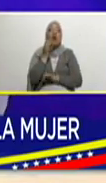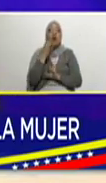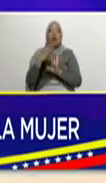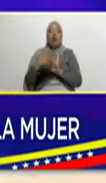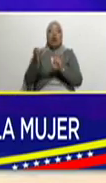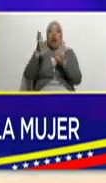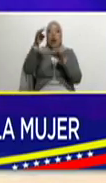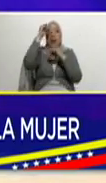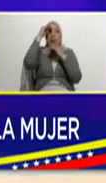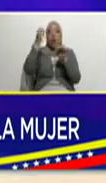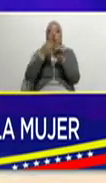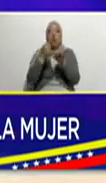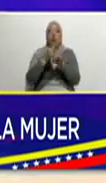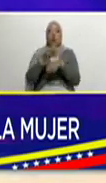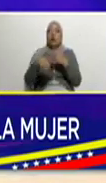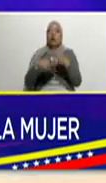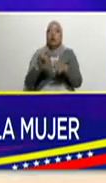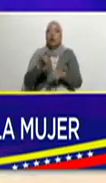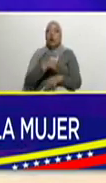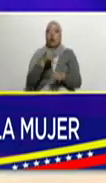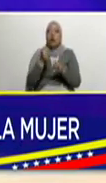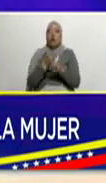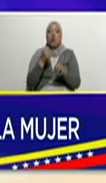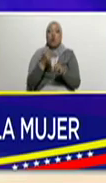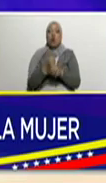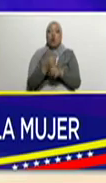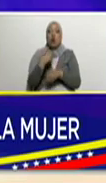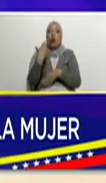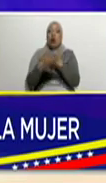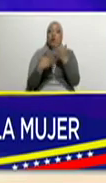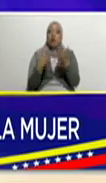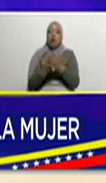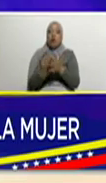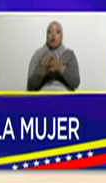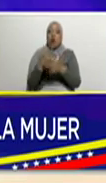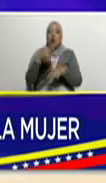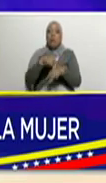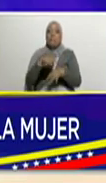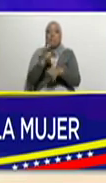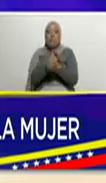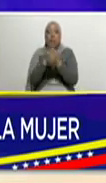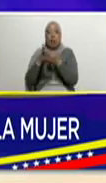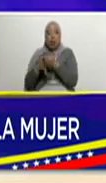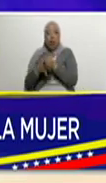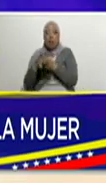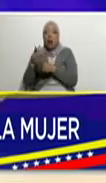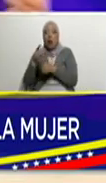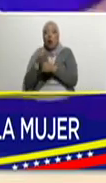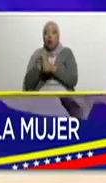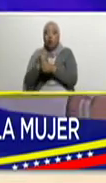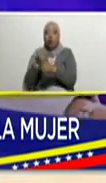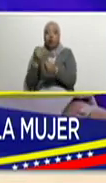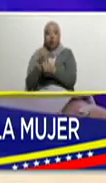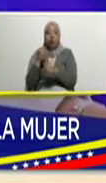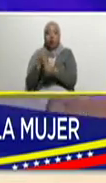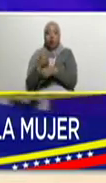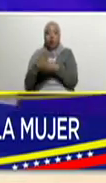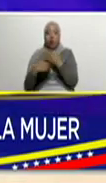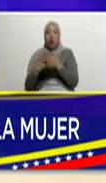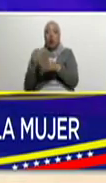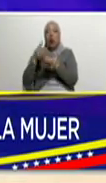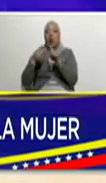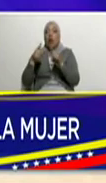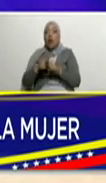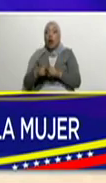la atención que desde nuestras universidades se dio en tiempo de pandemia para asegurar que en los